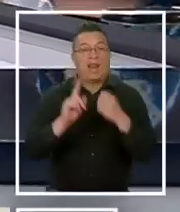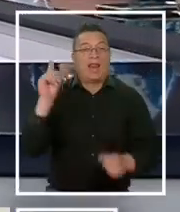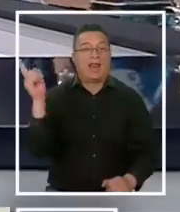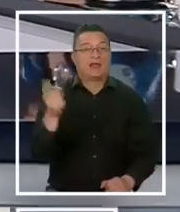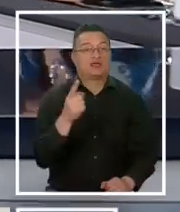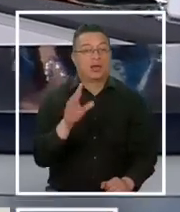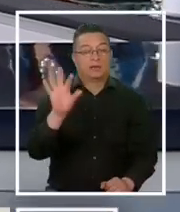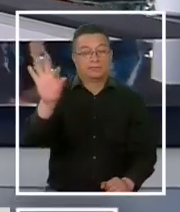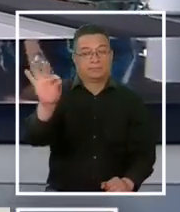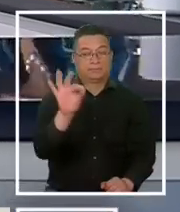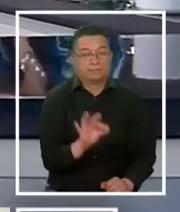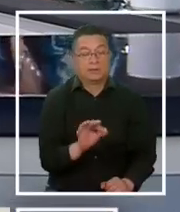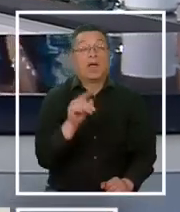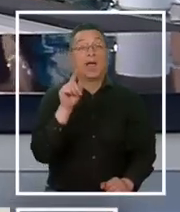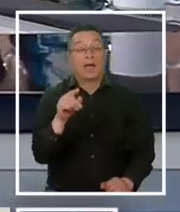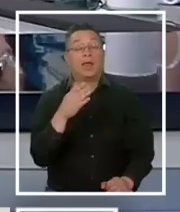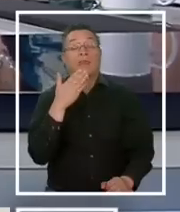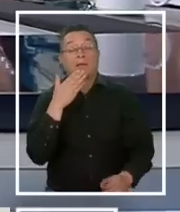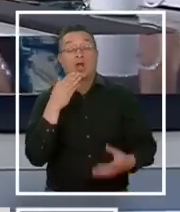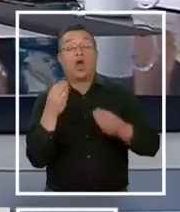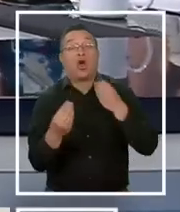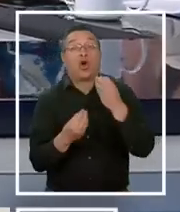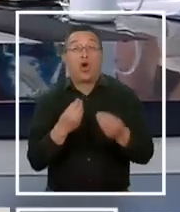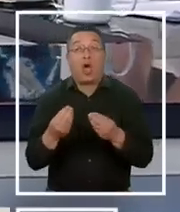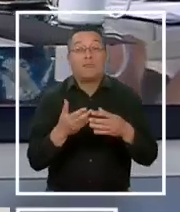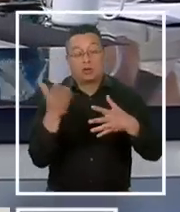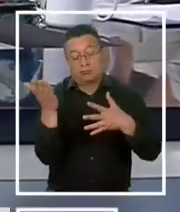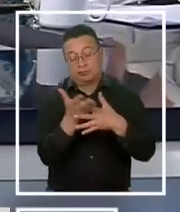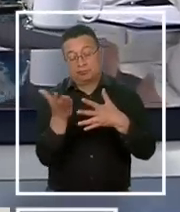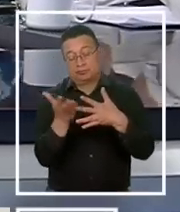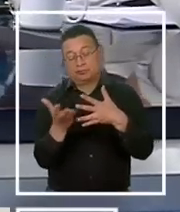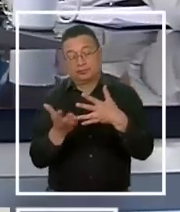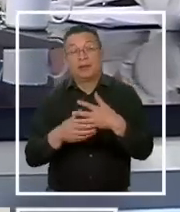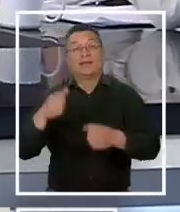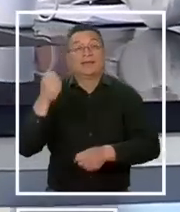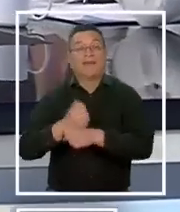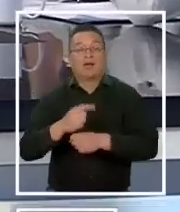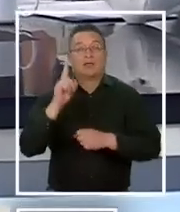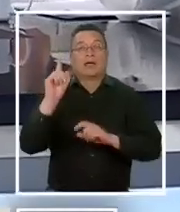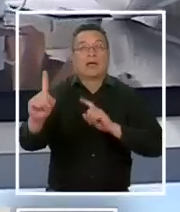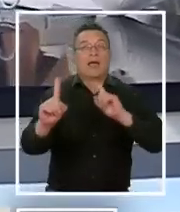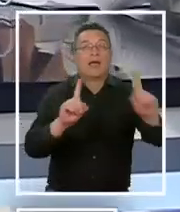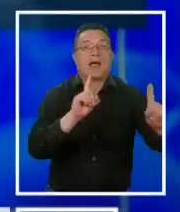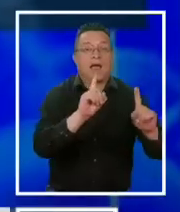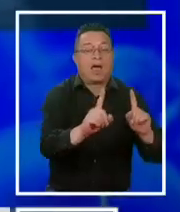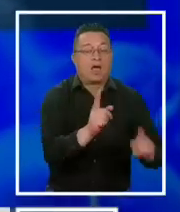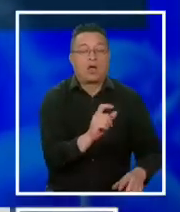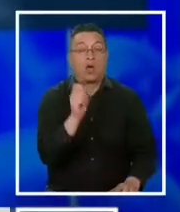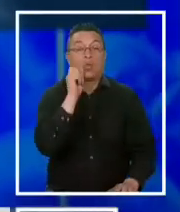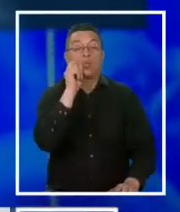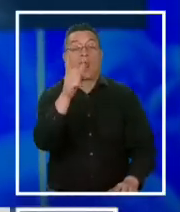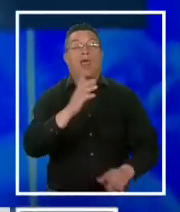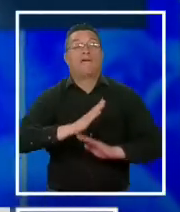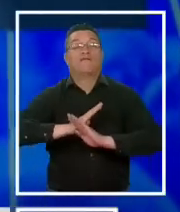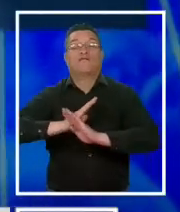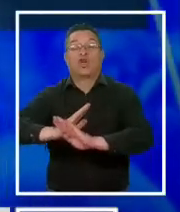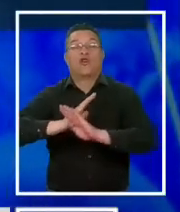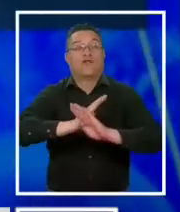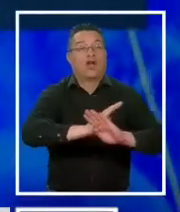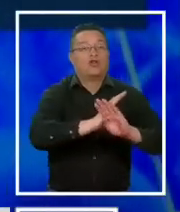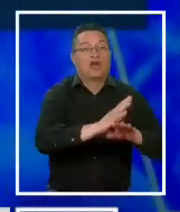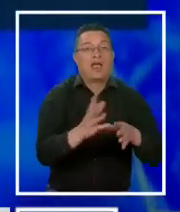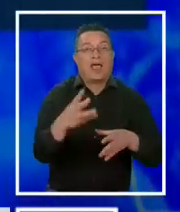también en Cómo se distribuyen las funciones y cuáles son los bloqueos que hay al interior